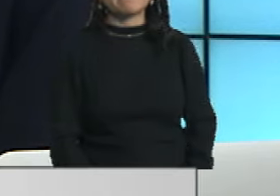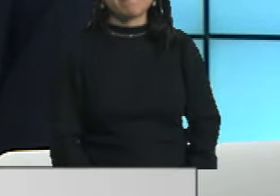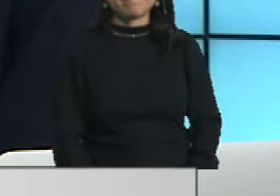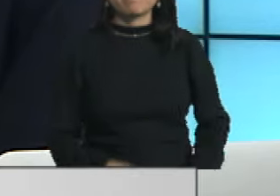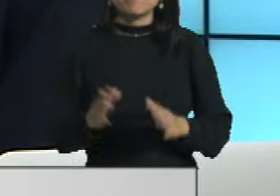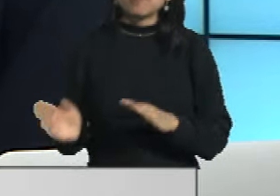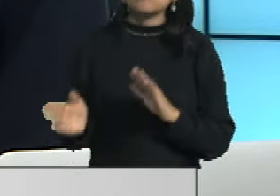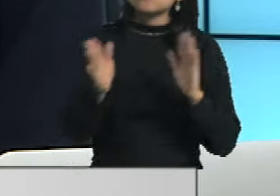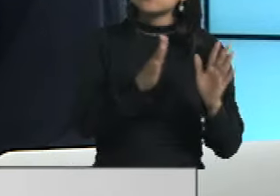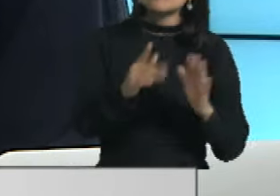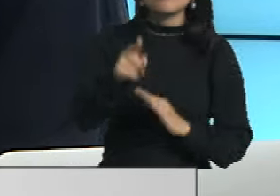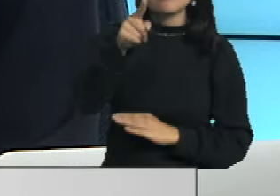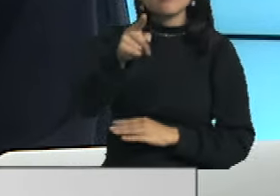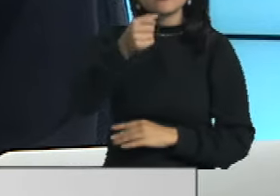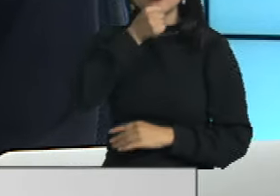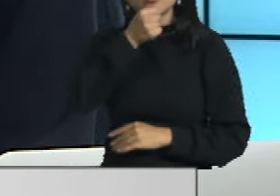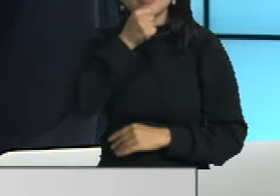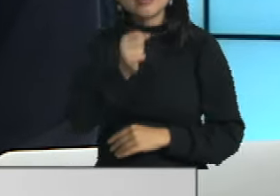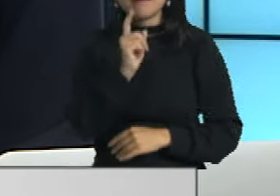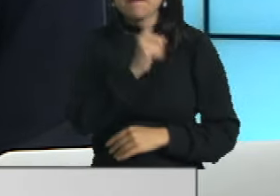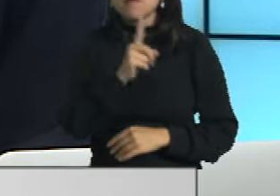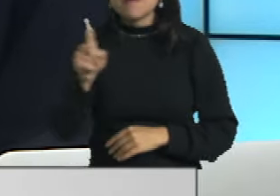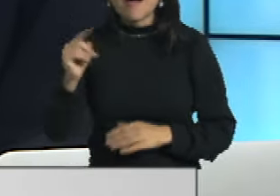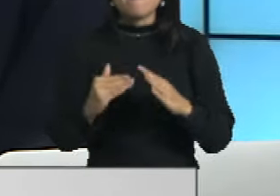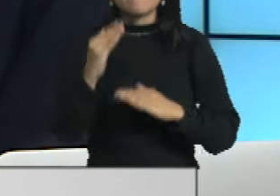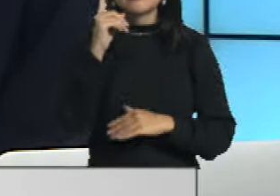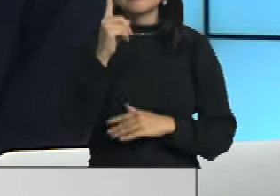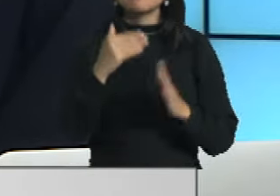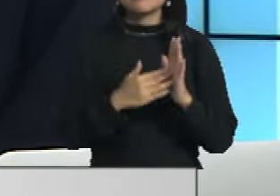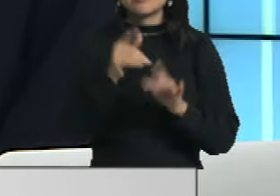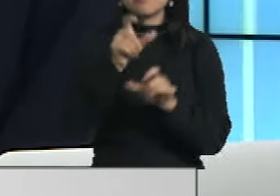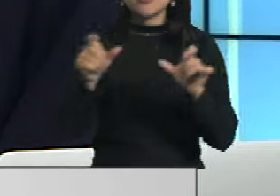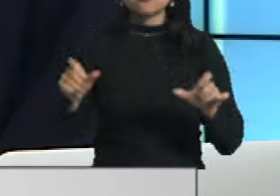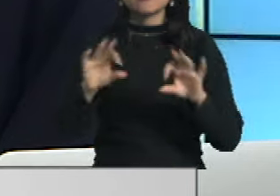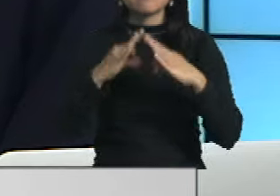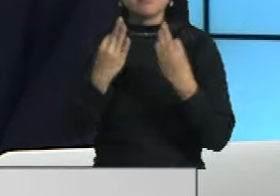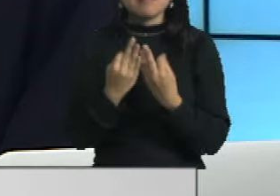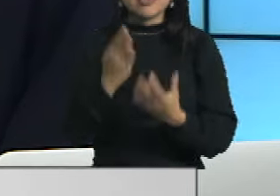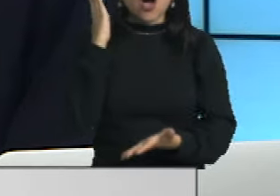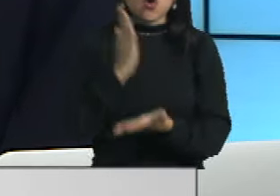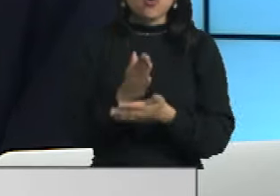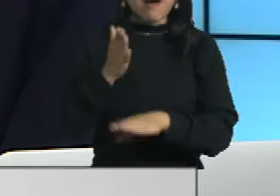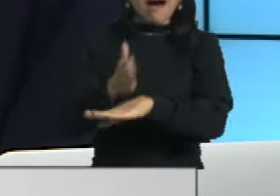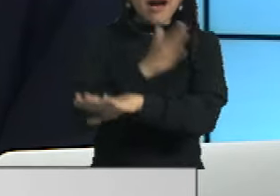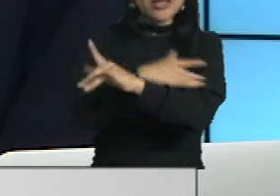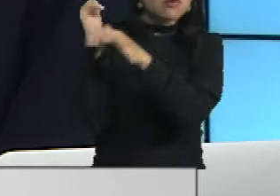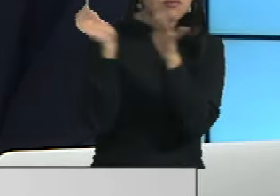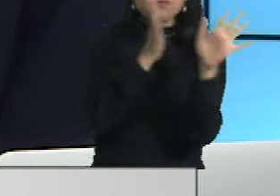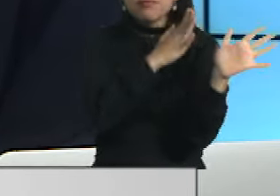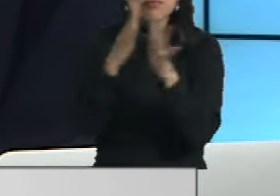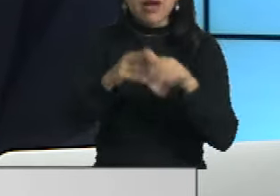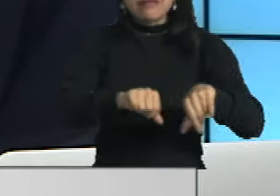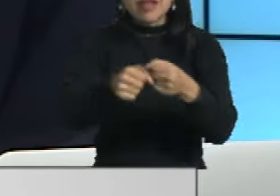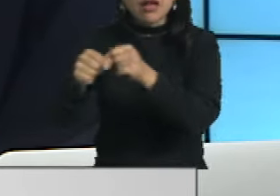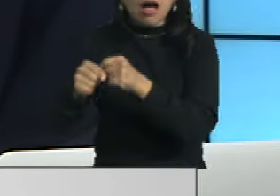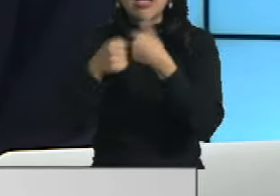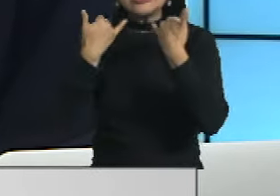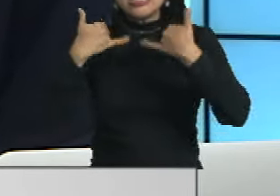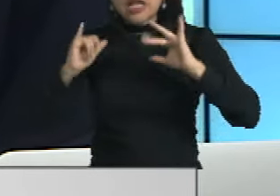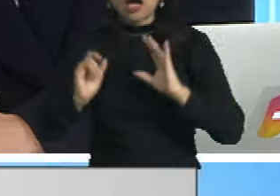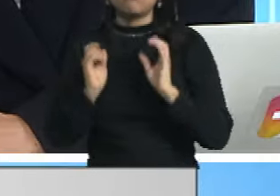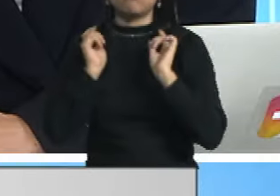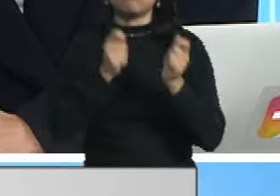a otras noticias porque más de 1,000 familias damnificadas por los vendavales recientes en el Atlántico ya comenzaron a recibir ayuda de la